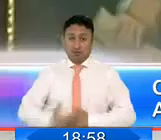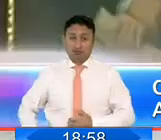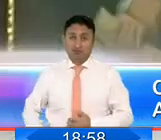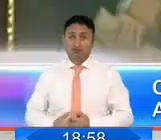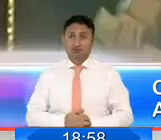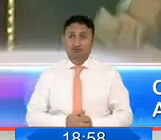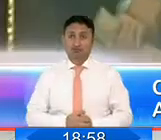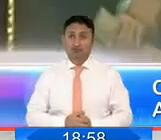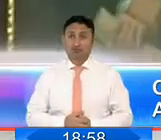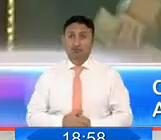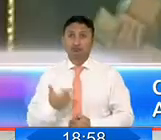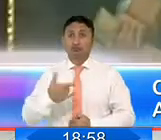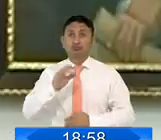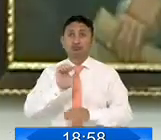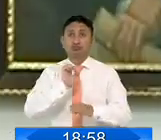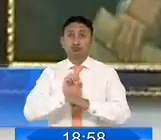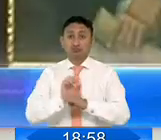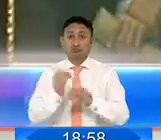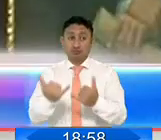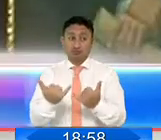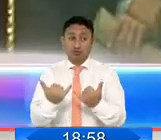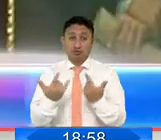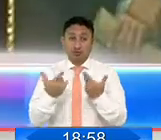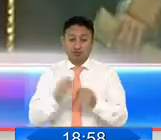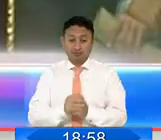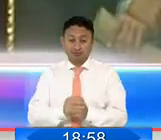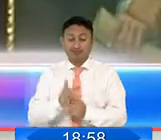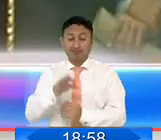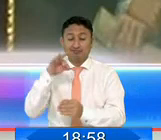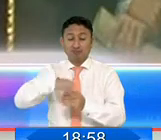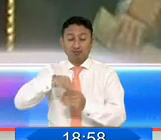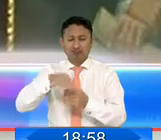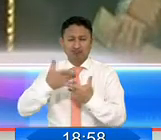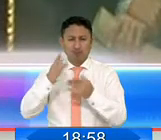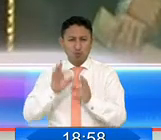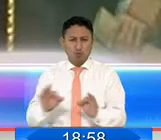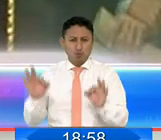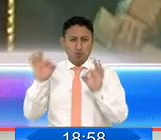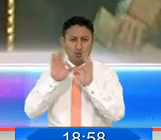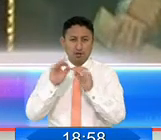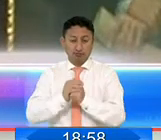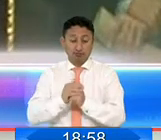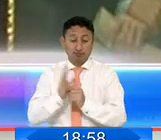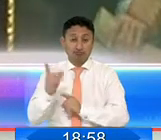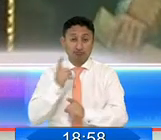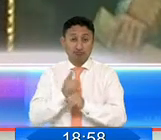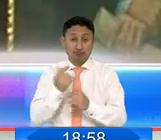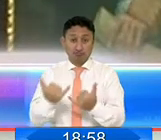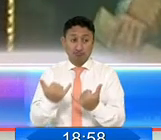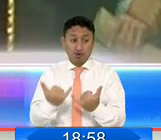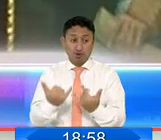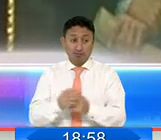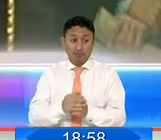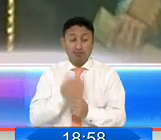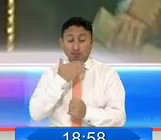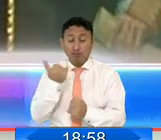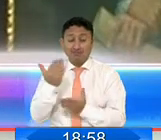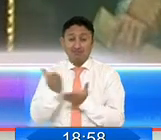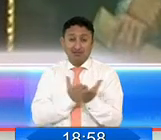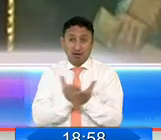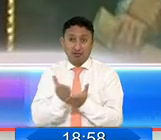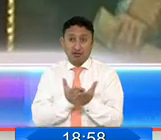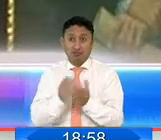ecuador enfrentará una de las selecciones más relevantes de su historia y por ello hoy el mejor servicio que se puede dar a nuestro